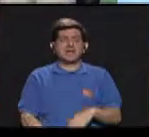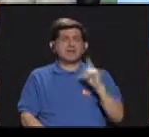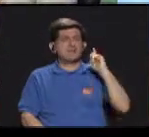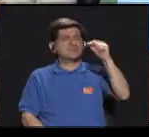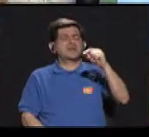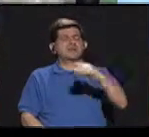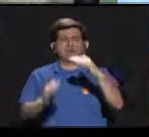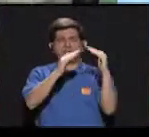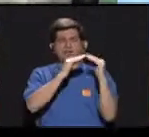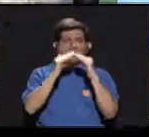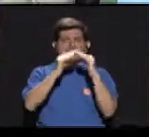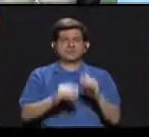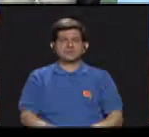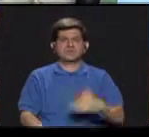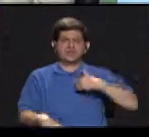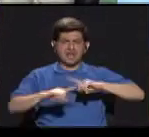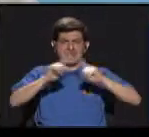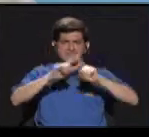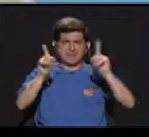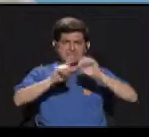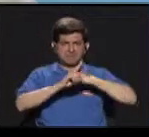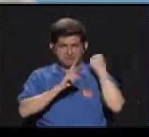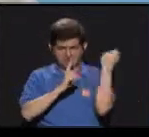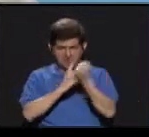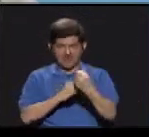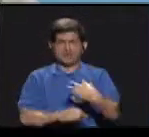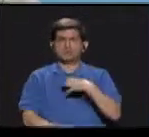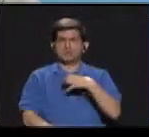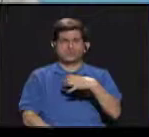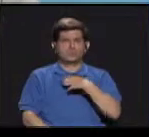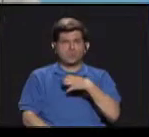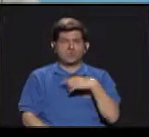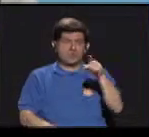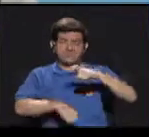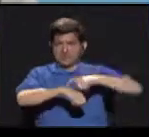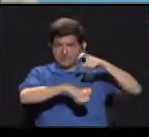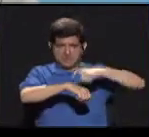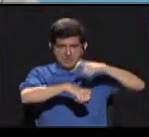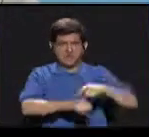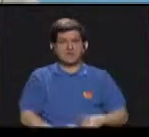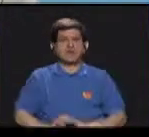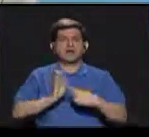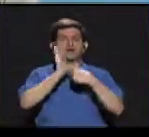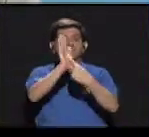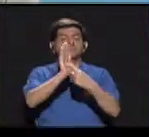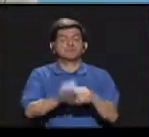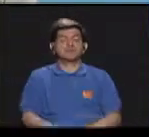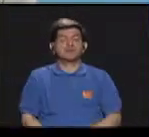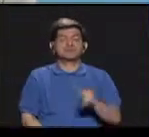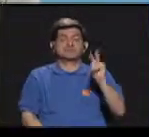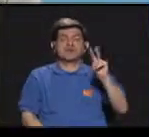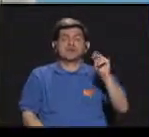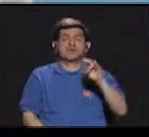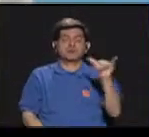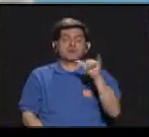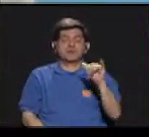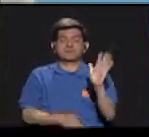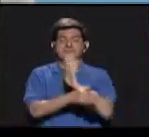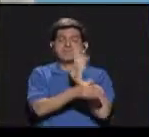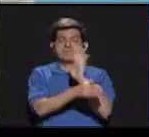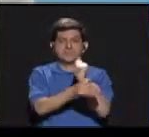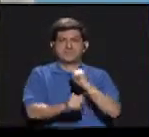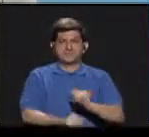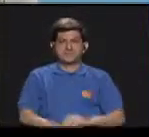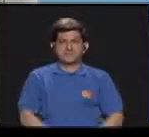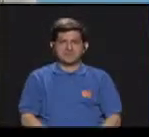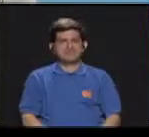ciudad y vive una serie de situaciones propias de esa época que se reflejaban en telenovelas y también en